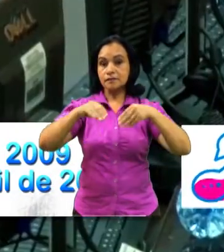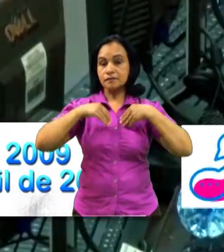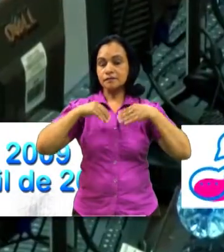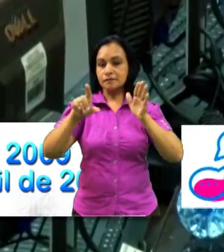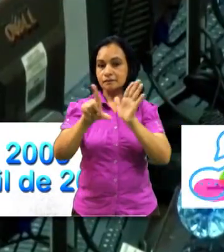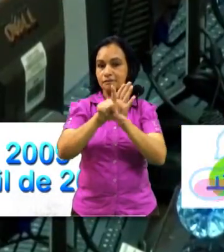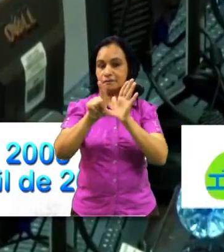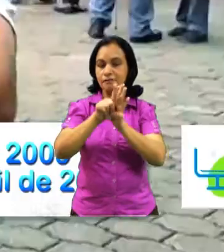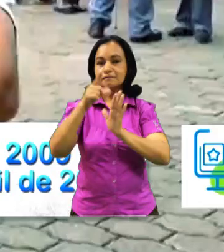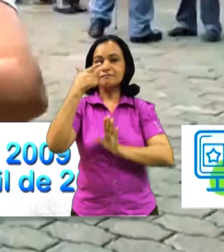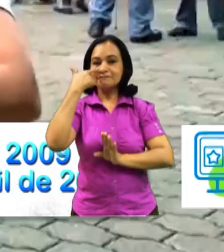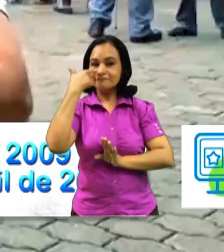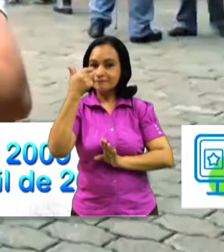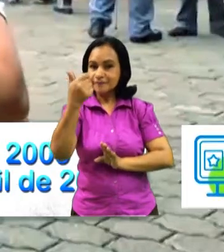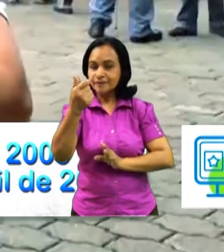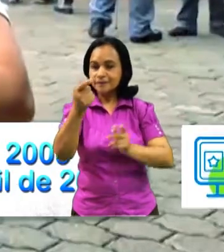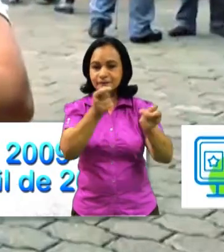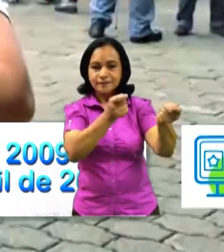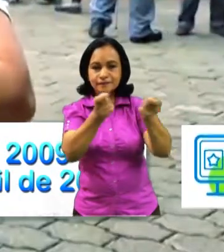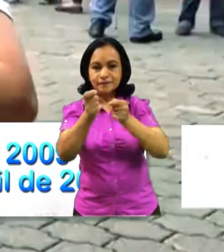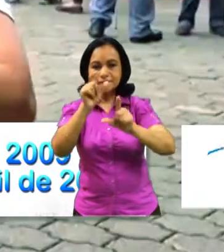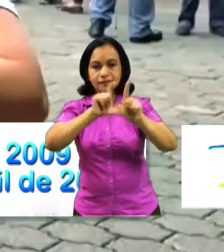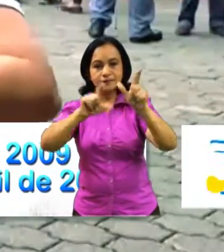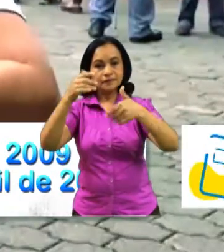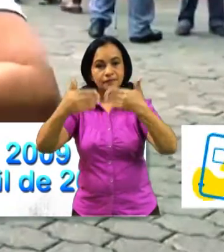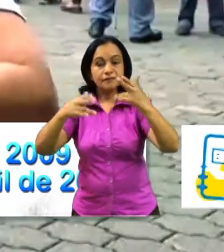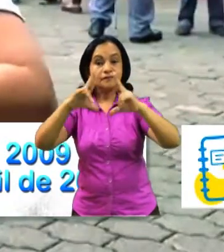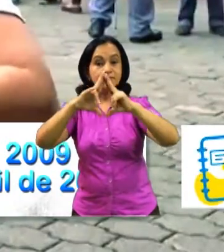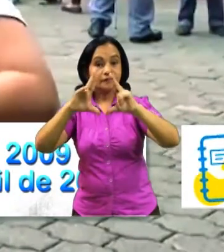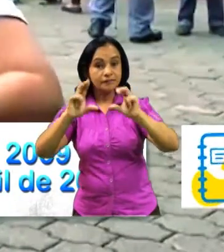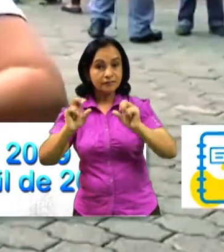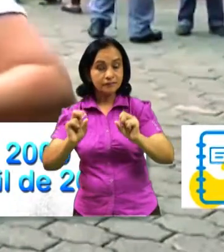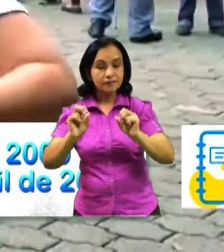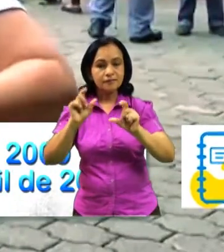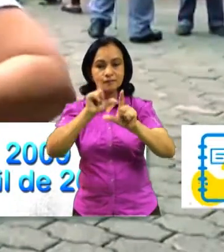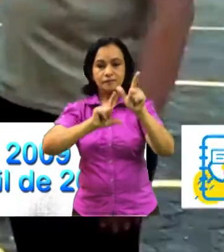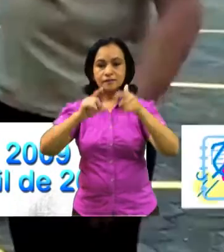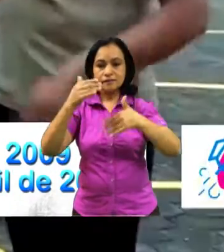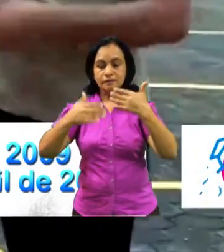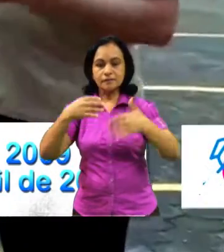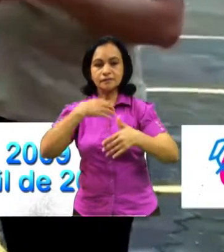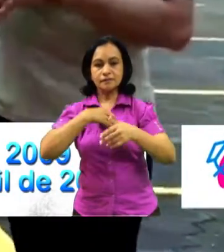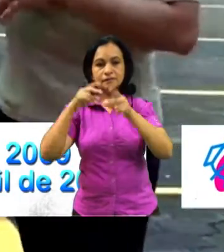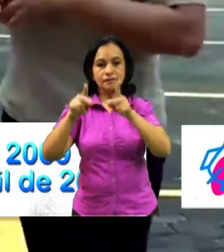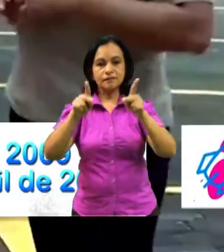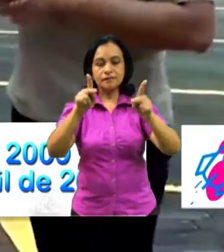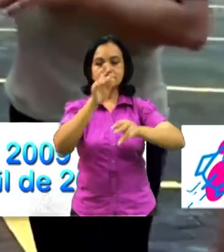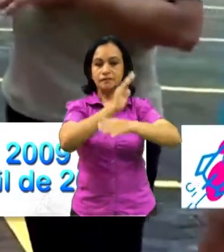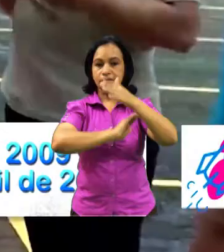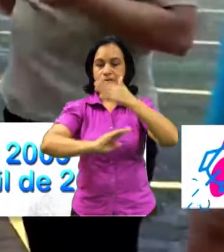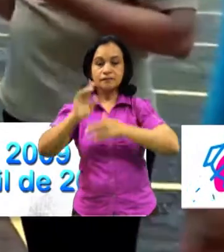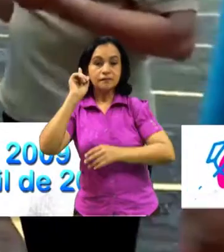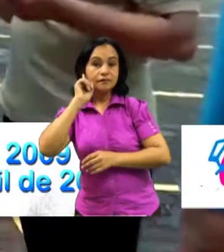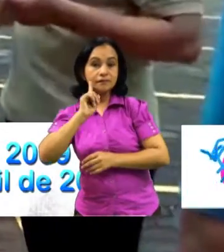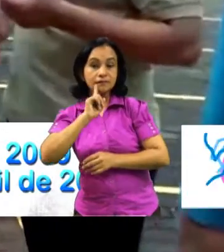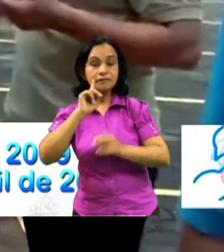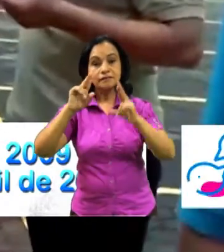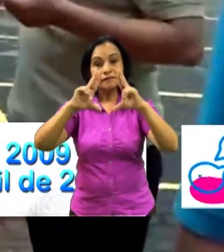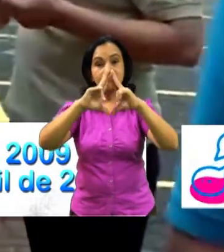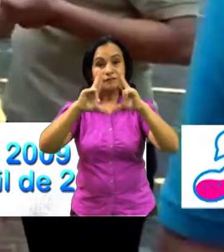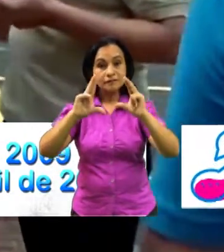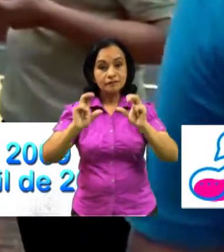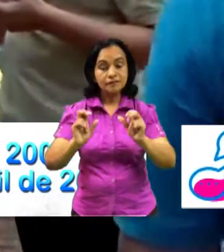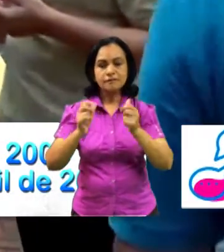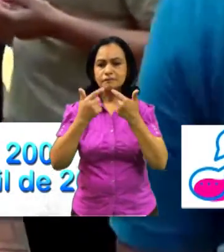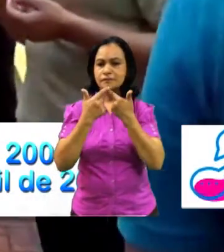que ayudaría a reconocer y regular el lenguaje de señas nicaragüense como lengua de las personas con discapacidad auditiva en Nicaragua